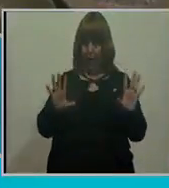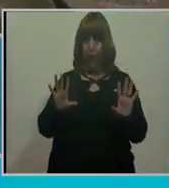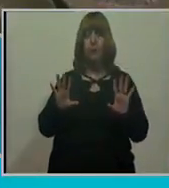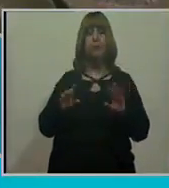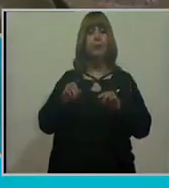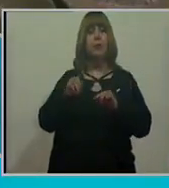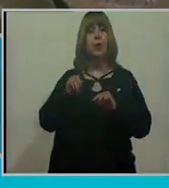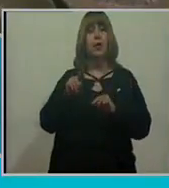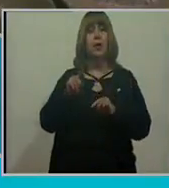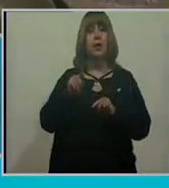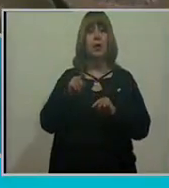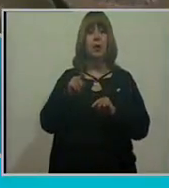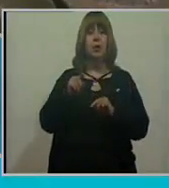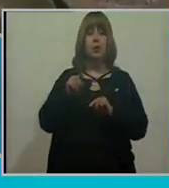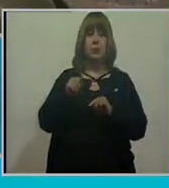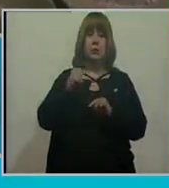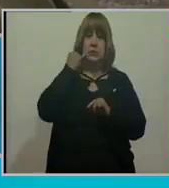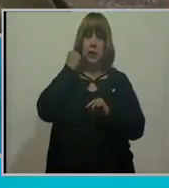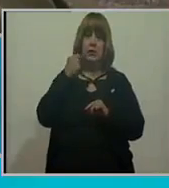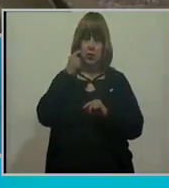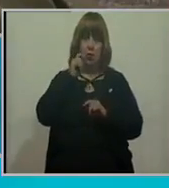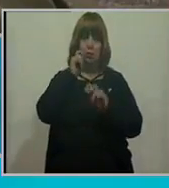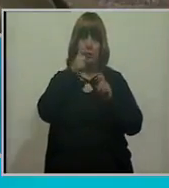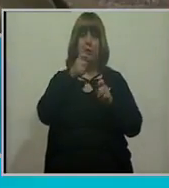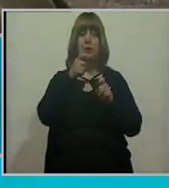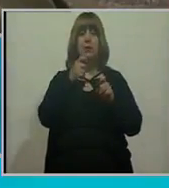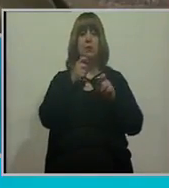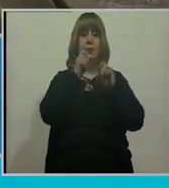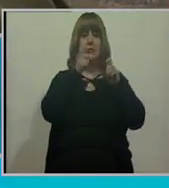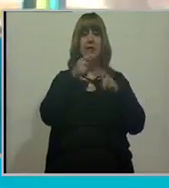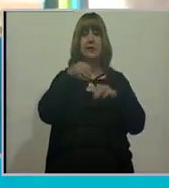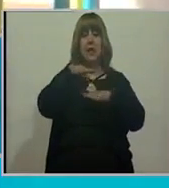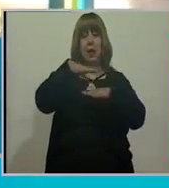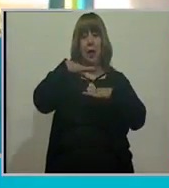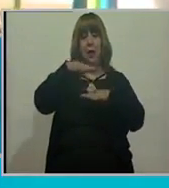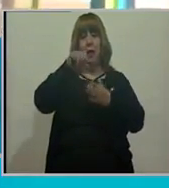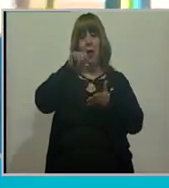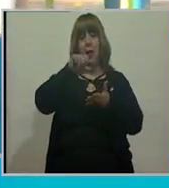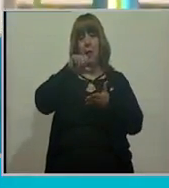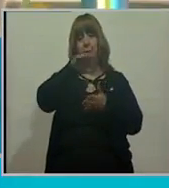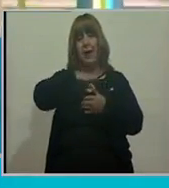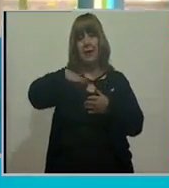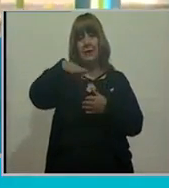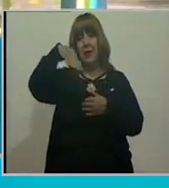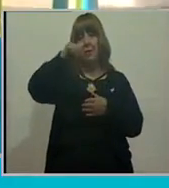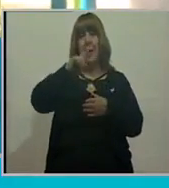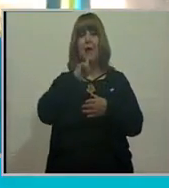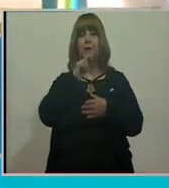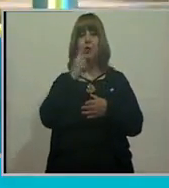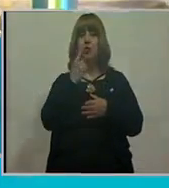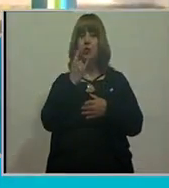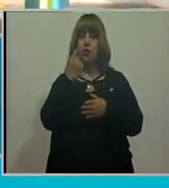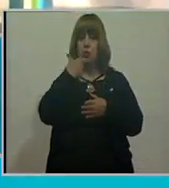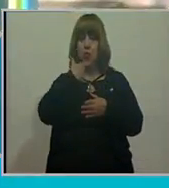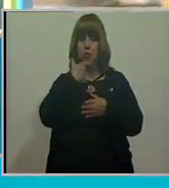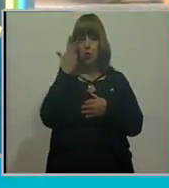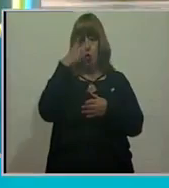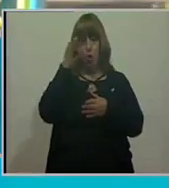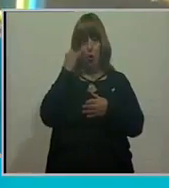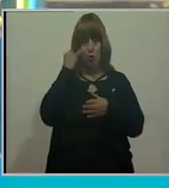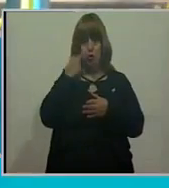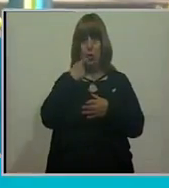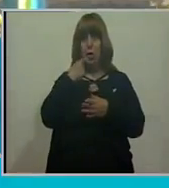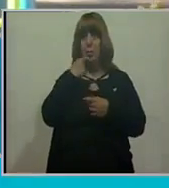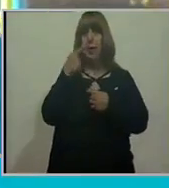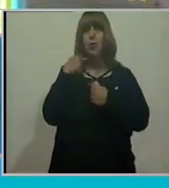parece, porque estuvimos en la Plaza Matus Hoyos de Capital y le preguntamos a los vecinos qué opinaban acerca de este cierre